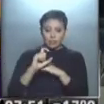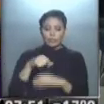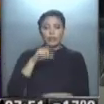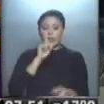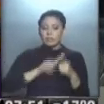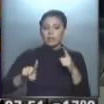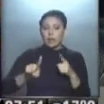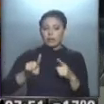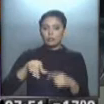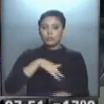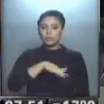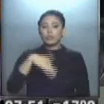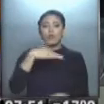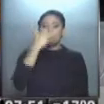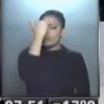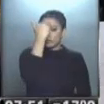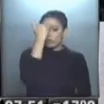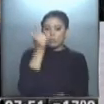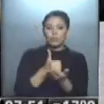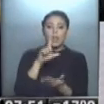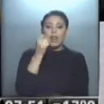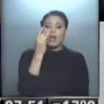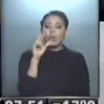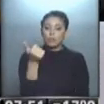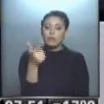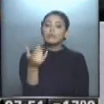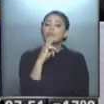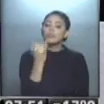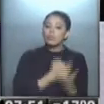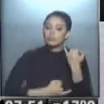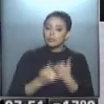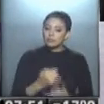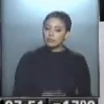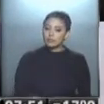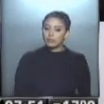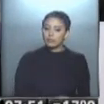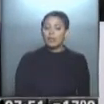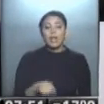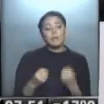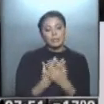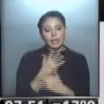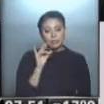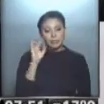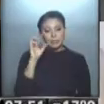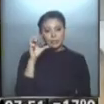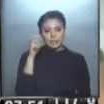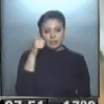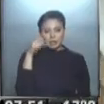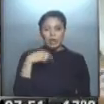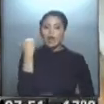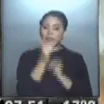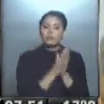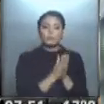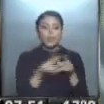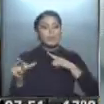Estamos en vivo desde Constitución con Laura Mayocchi. Laura, a ver, contanos. Una mañana complicada, Patricia y Alejandro. Vamos a hablar